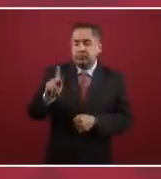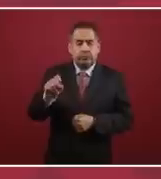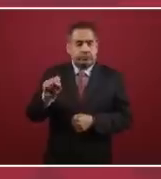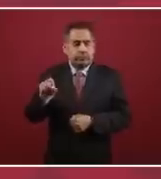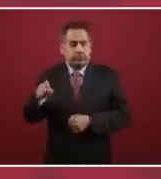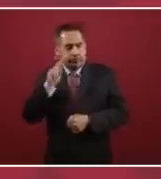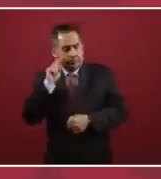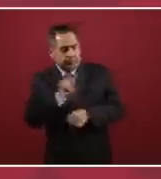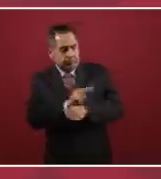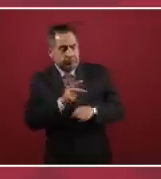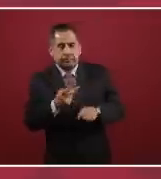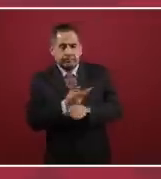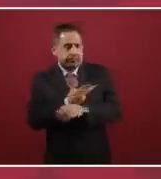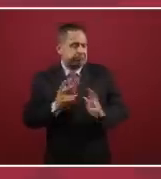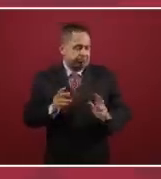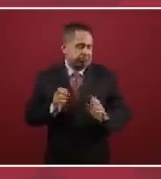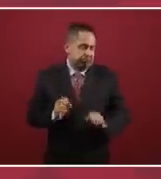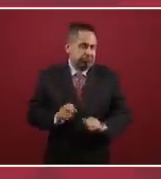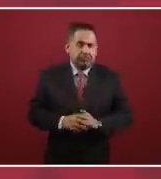Hay,